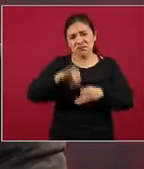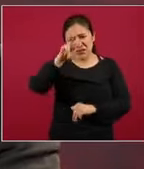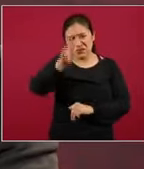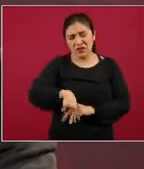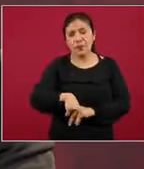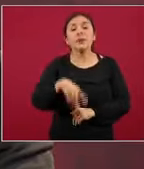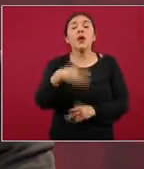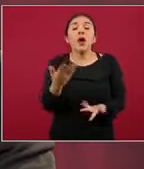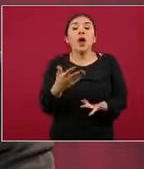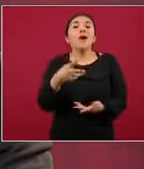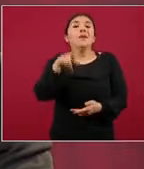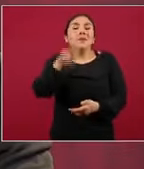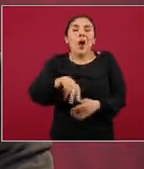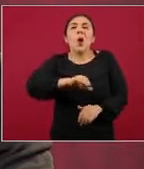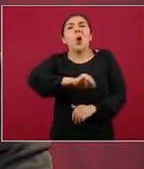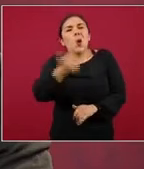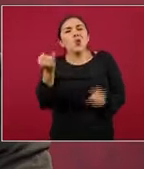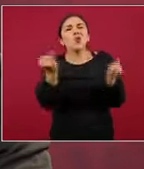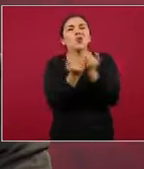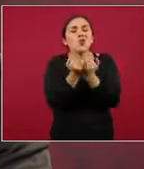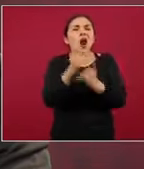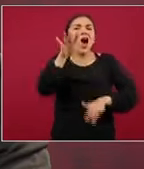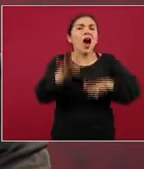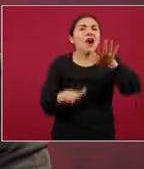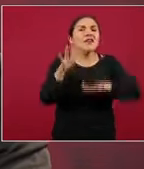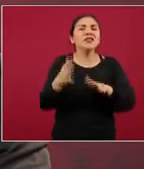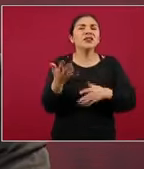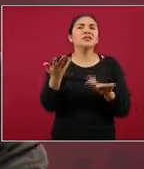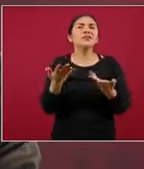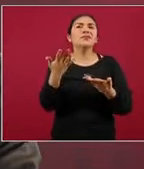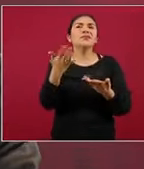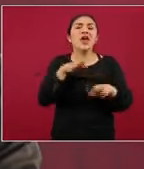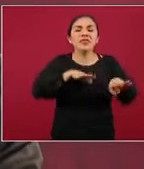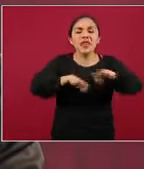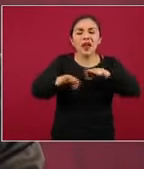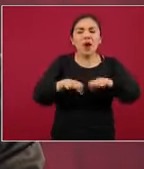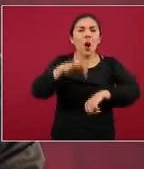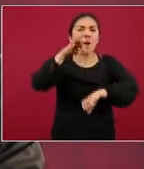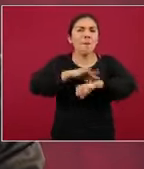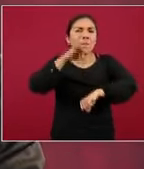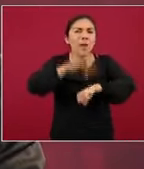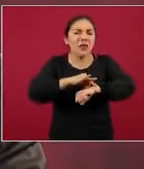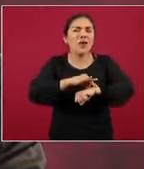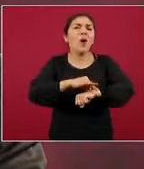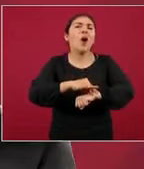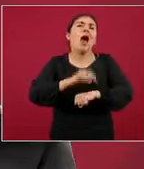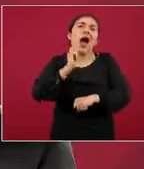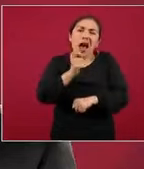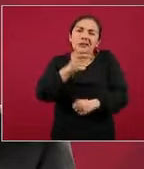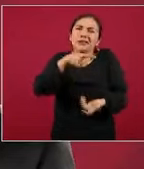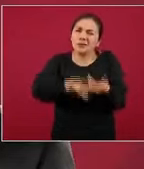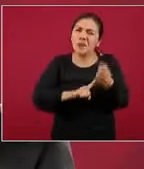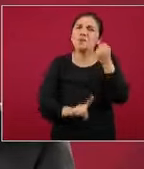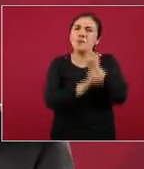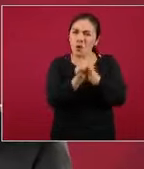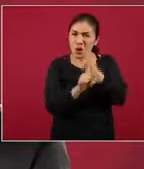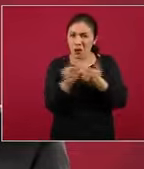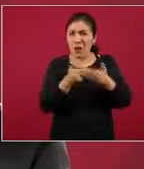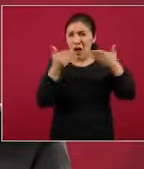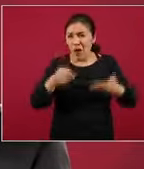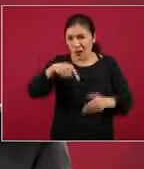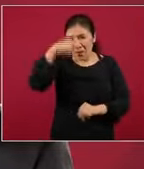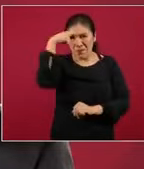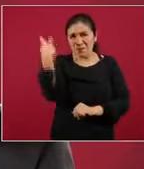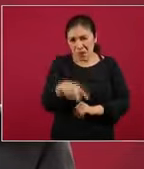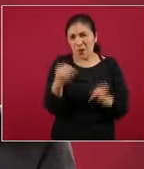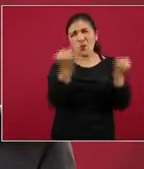también la práctica médica, y lo hemos observado como un problema hoy en México, y no